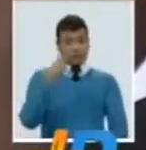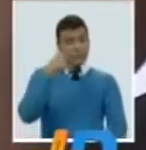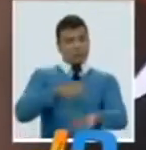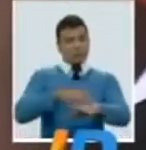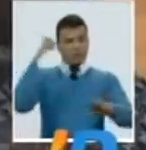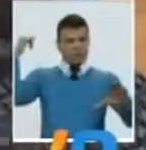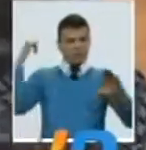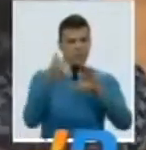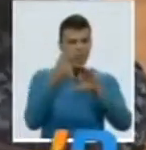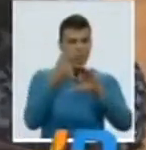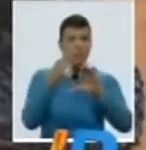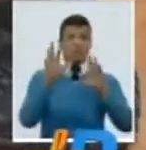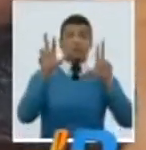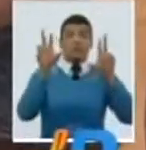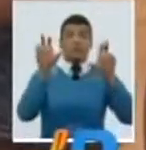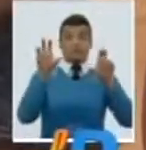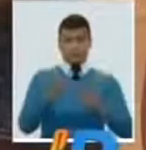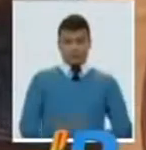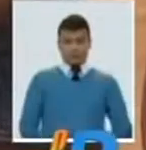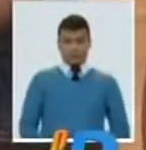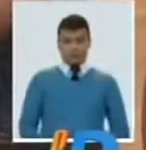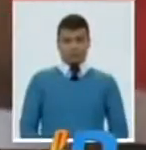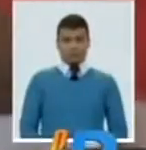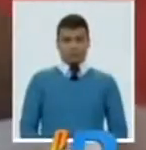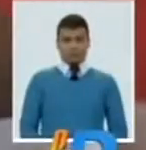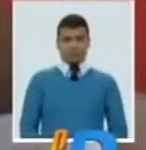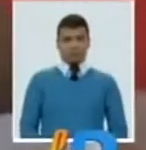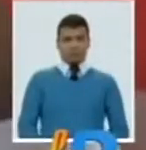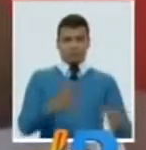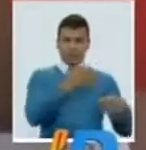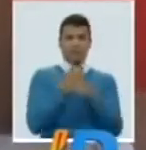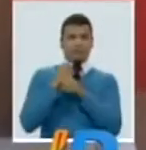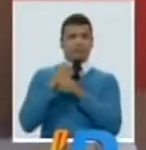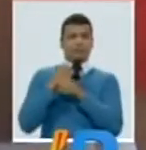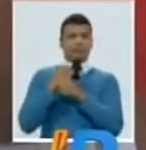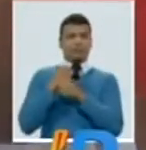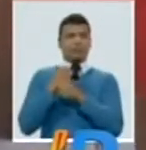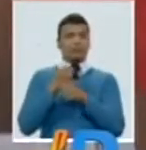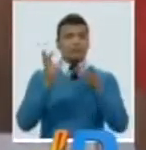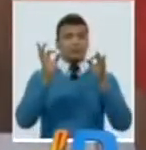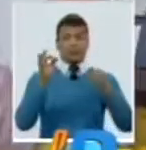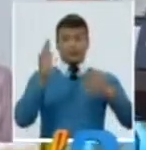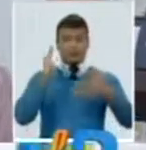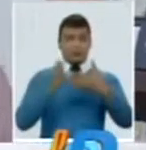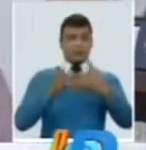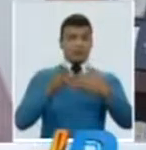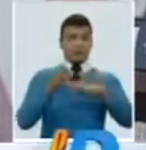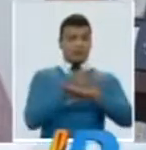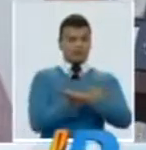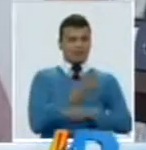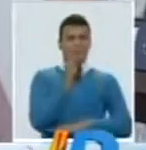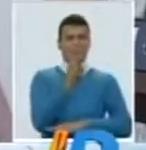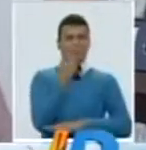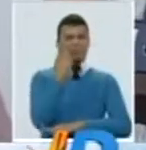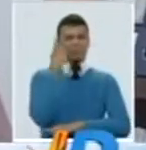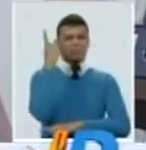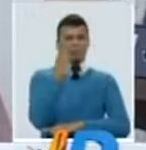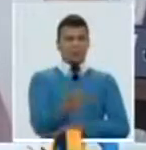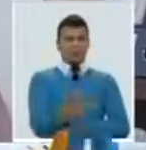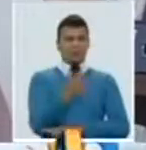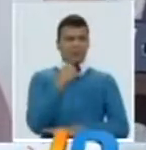pequeño era víctima de un supuesto abuso. Era retirado del hogar, había una denuncia de un testigo